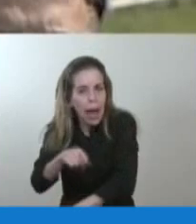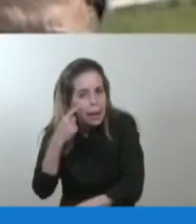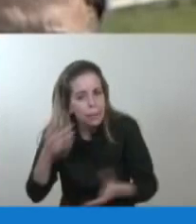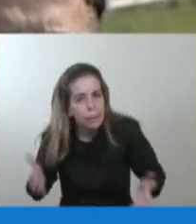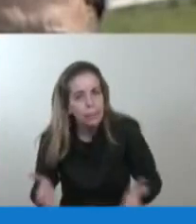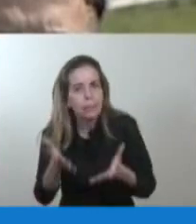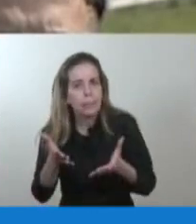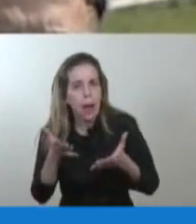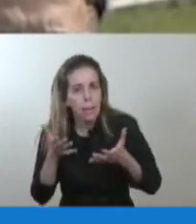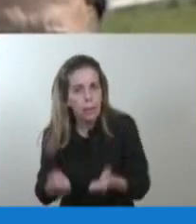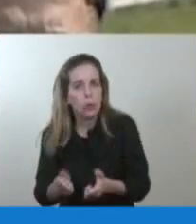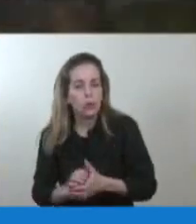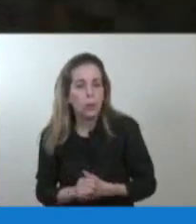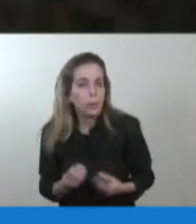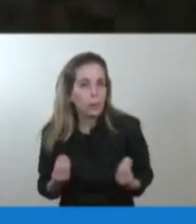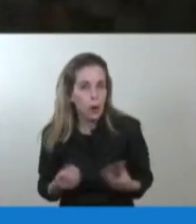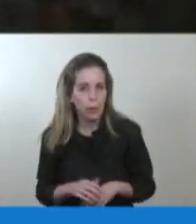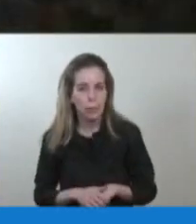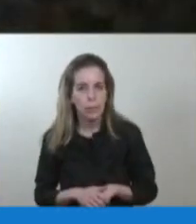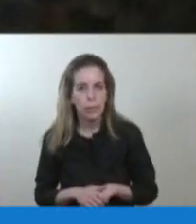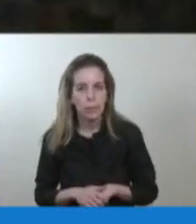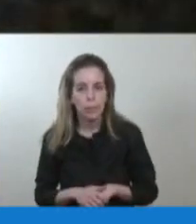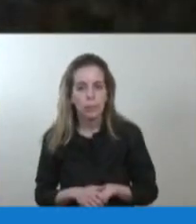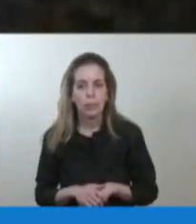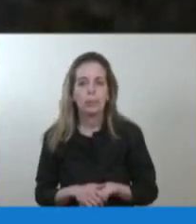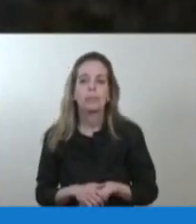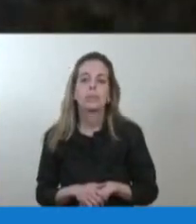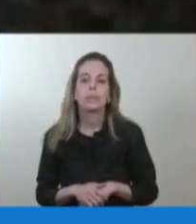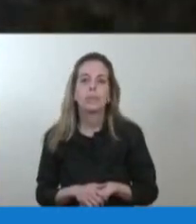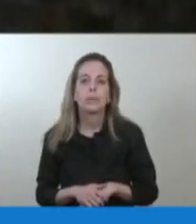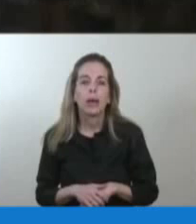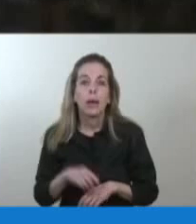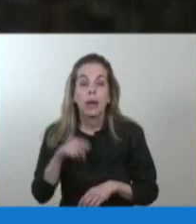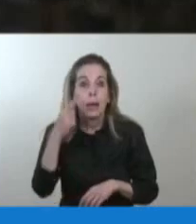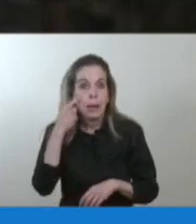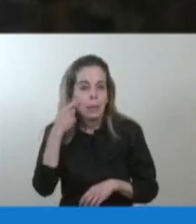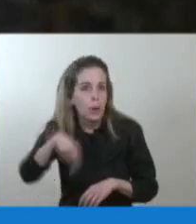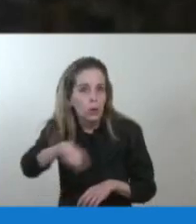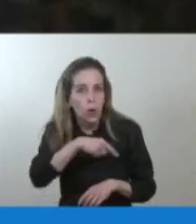por qué no debemos caer